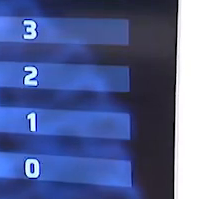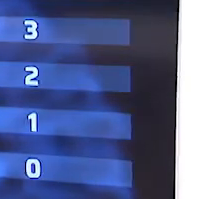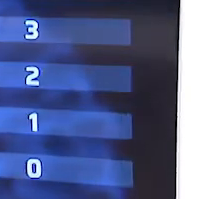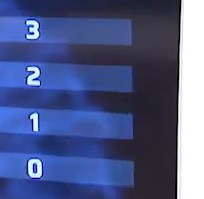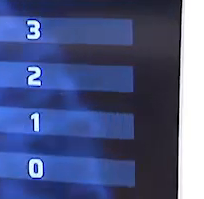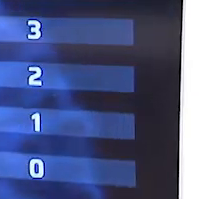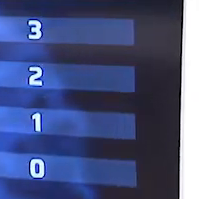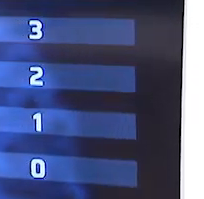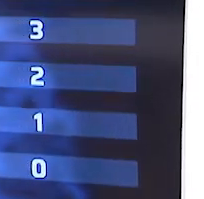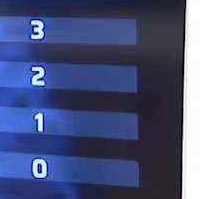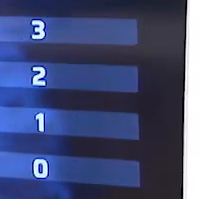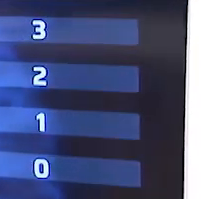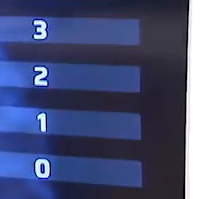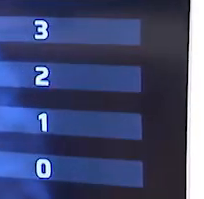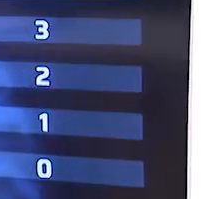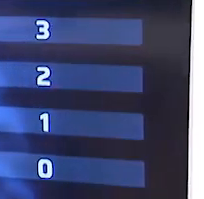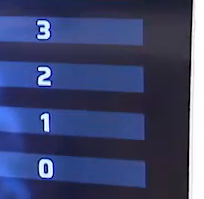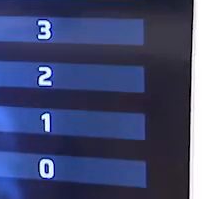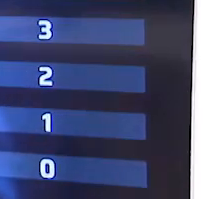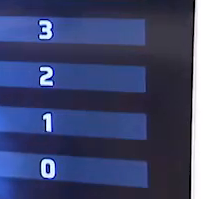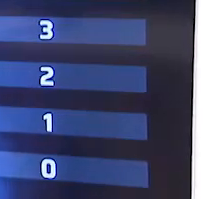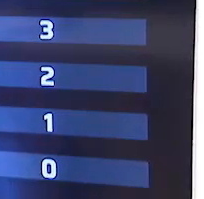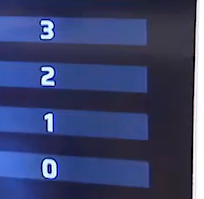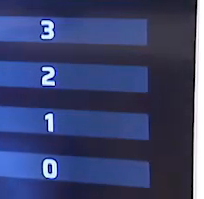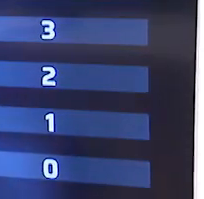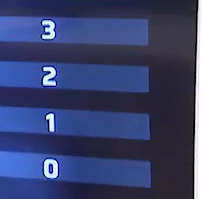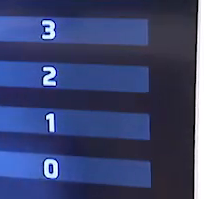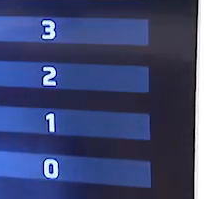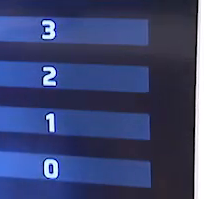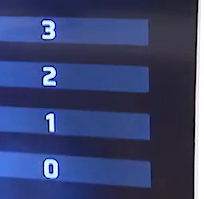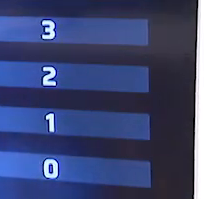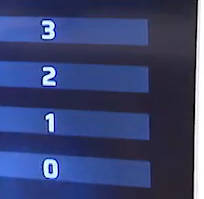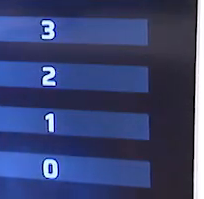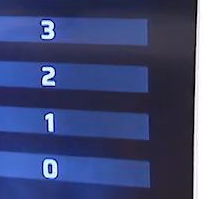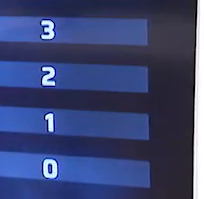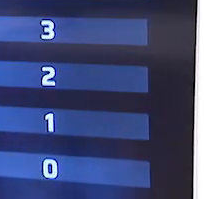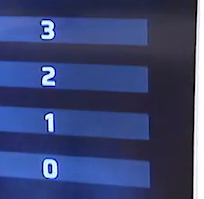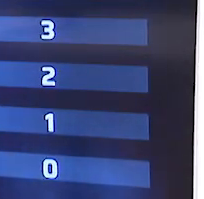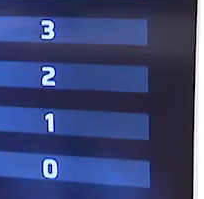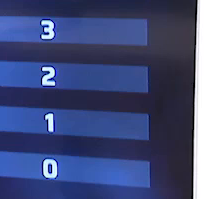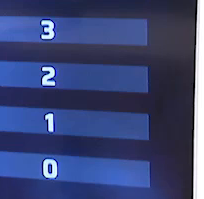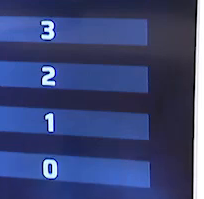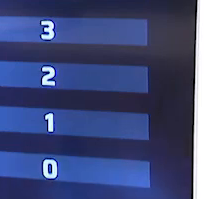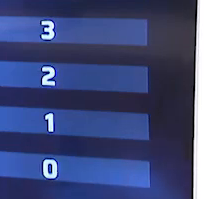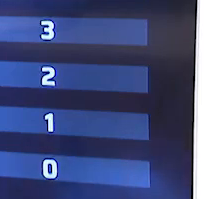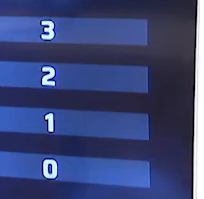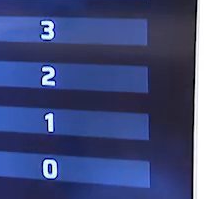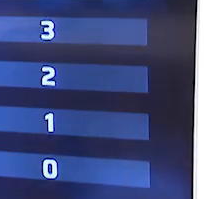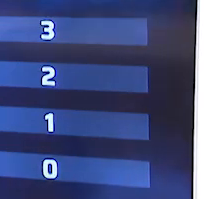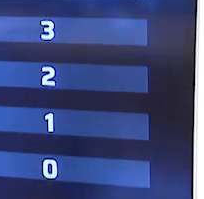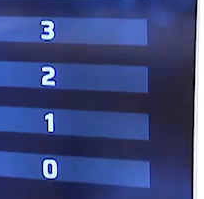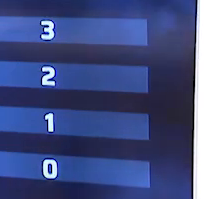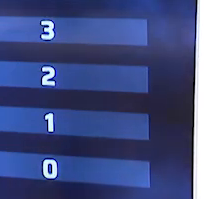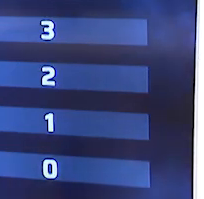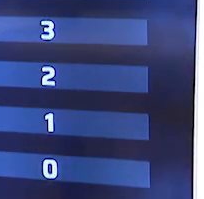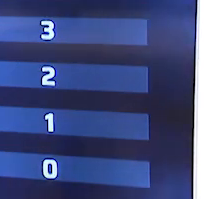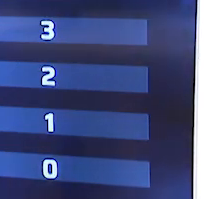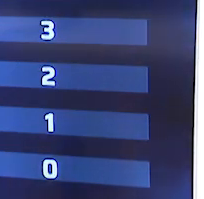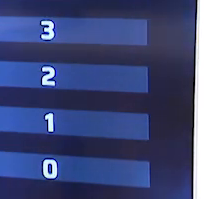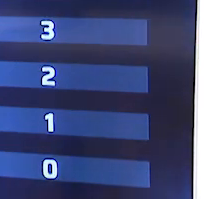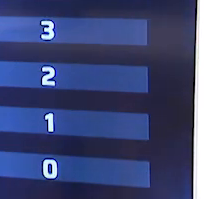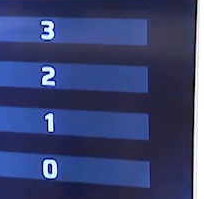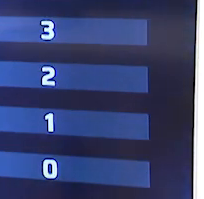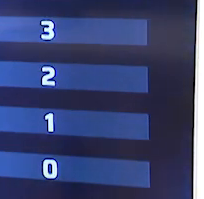1.446. Por municipios, esta es la situación. Pereira, 825 casos en total, 278 recuperados,